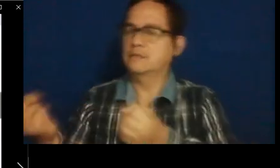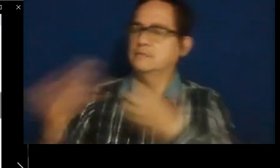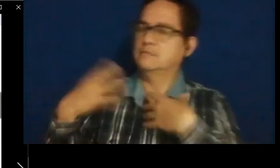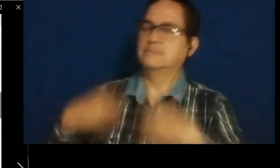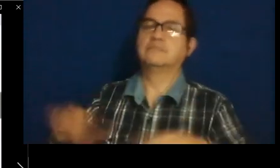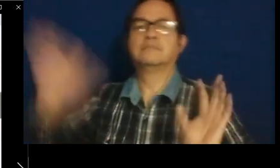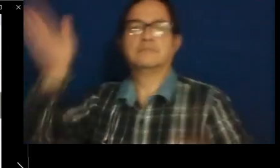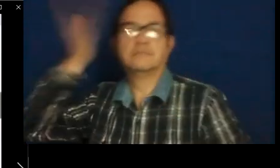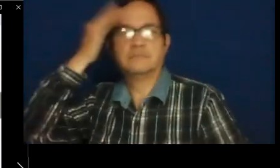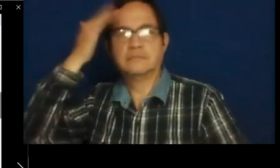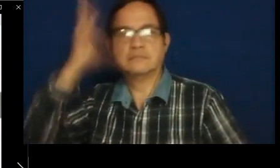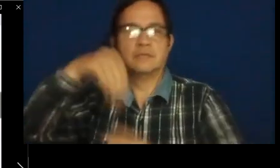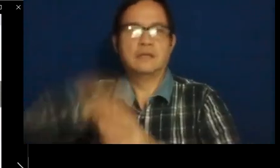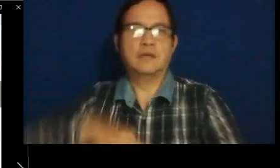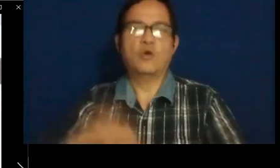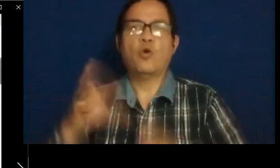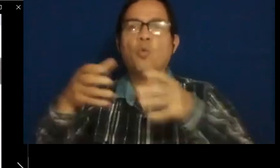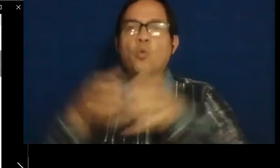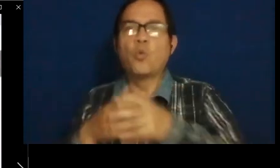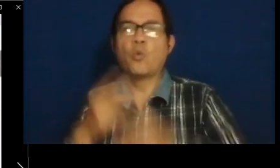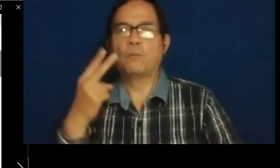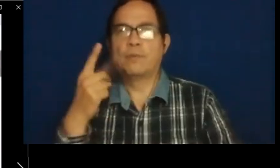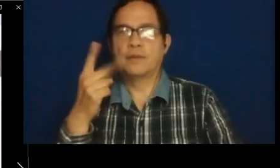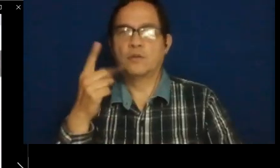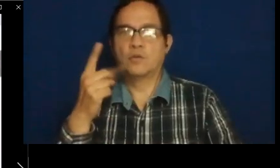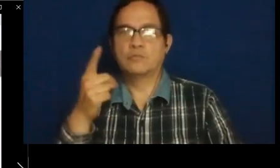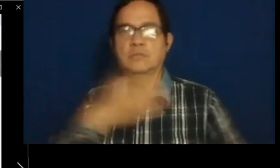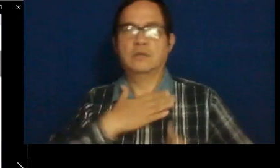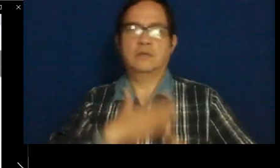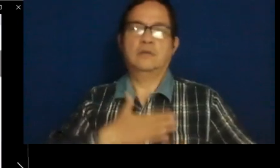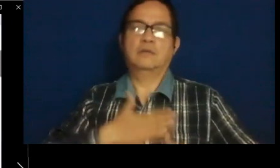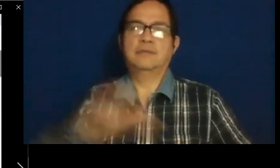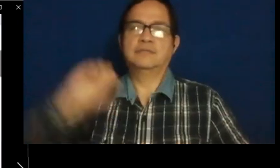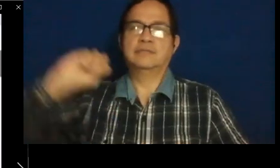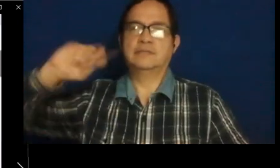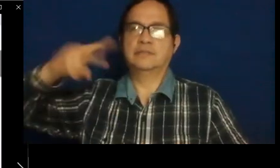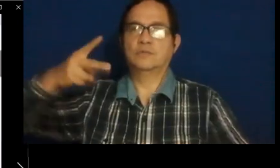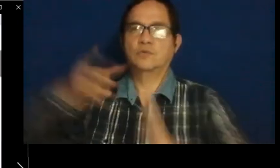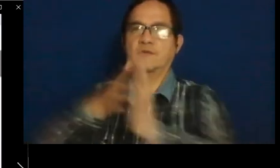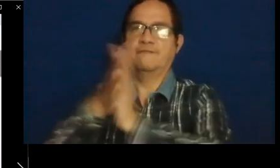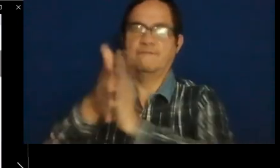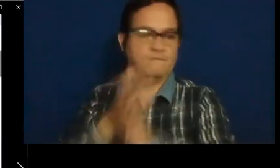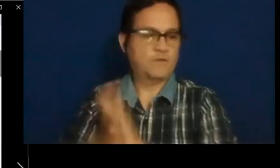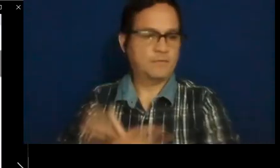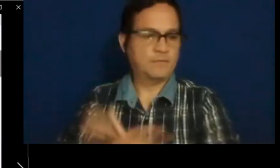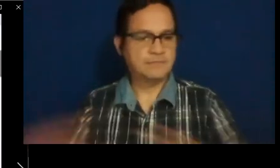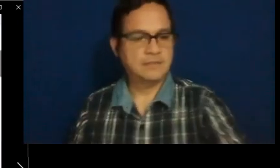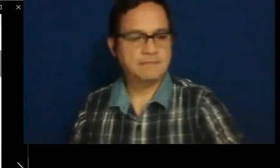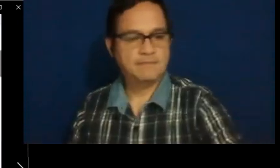voy a recibir es del grupo 21 y pues ya queda usted tranquilo con su segundo informe. ¿Listo? Entonces,